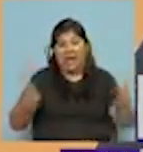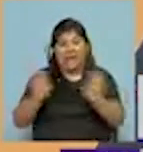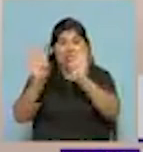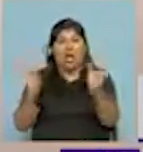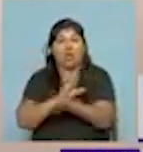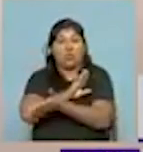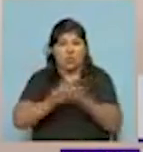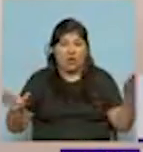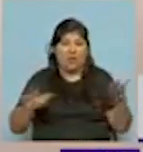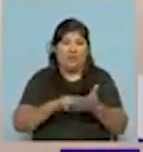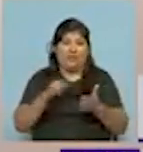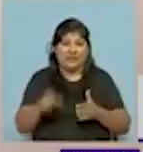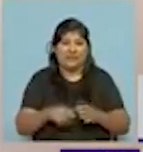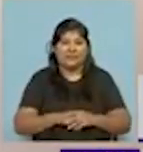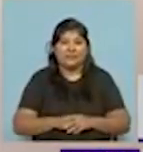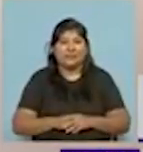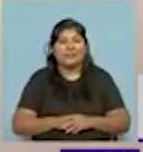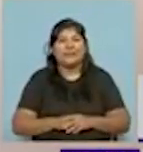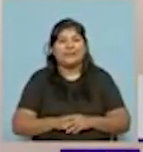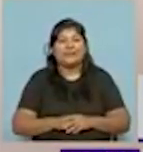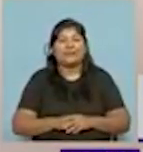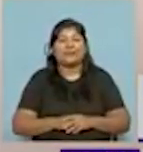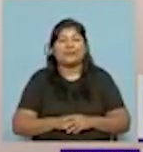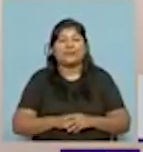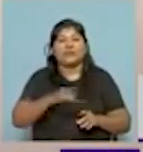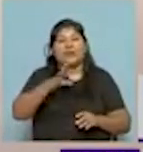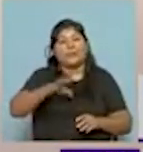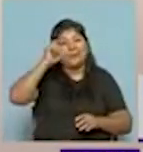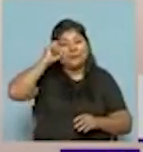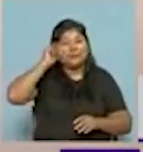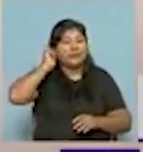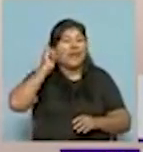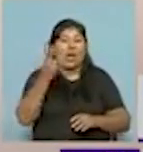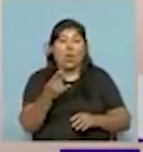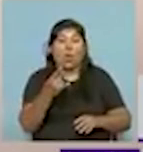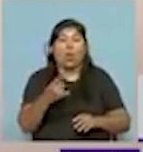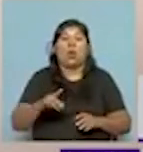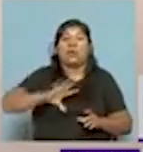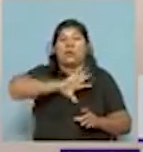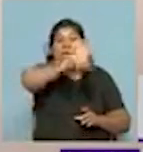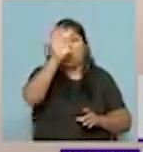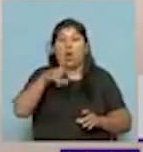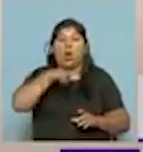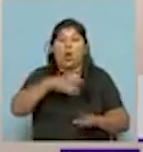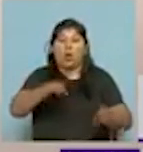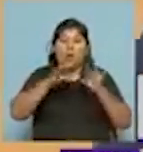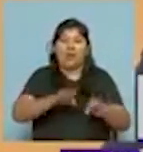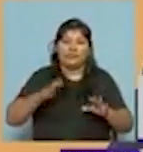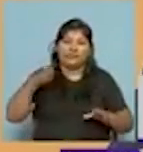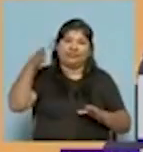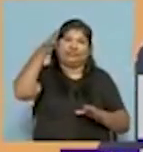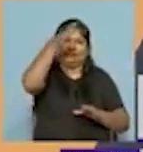no haya la oficina estaría conocer el bebu provincial este cuando se mira